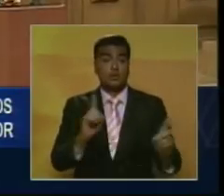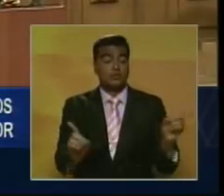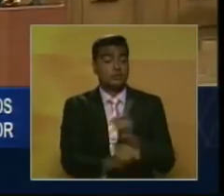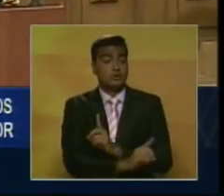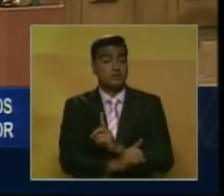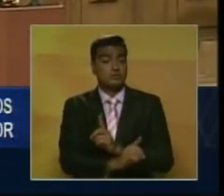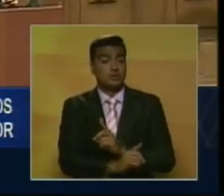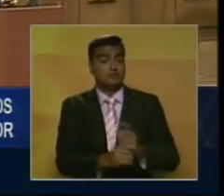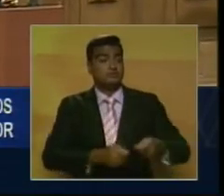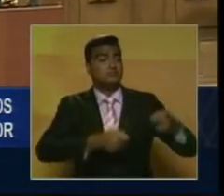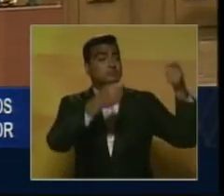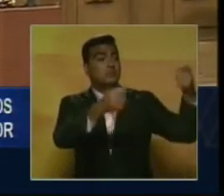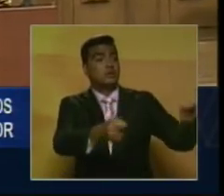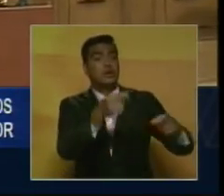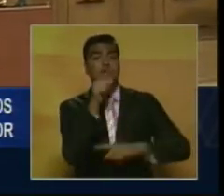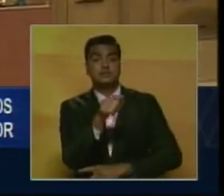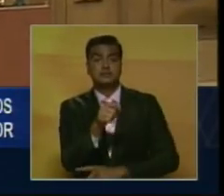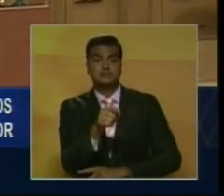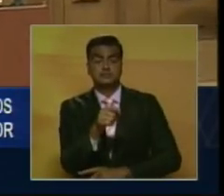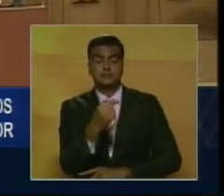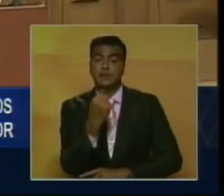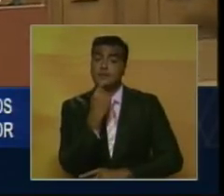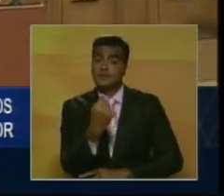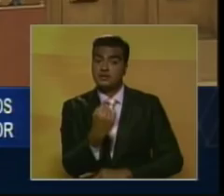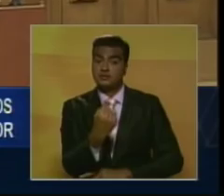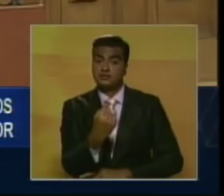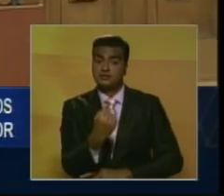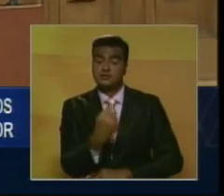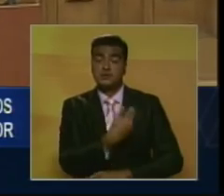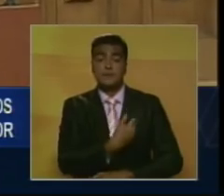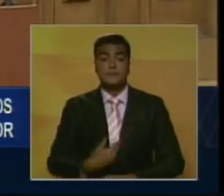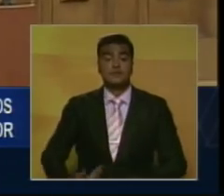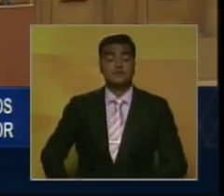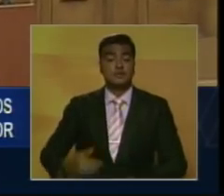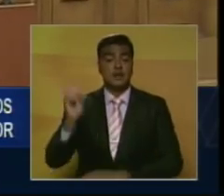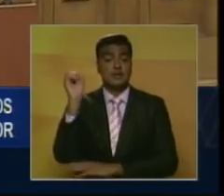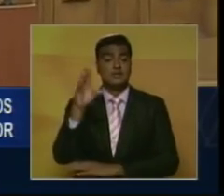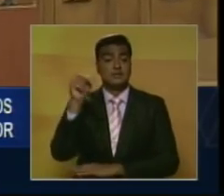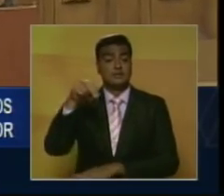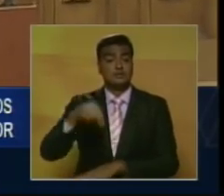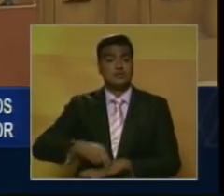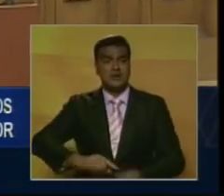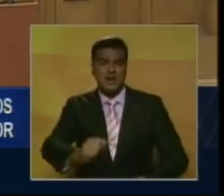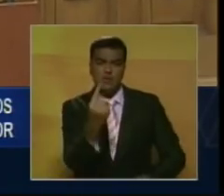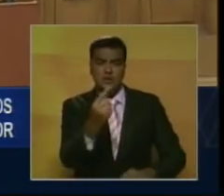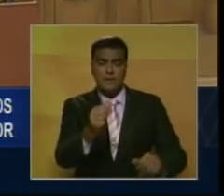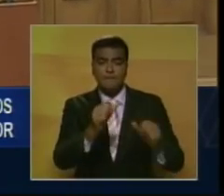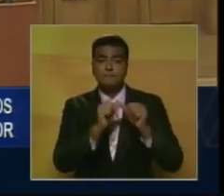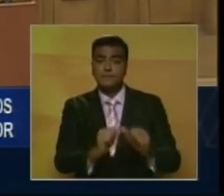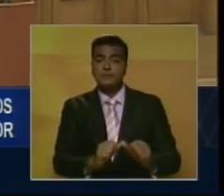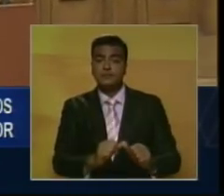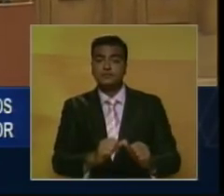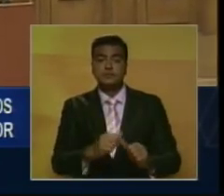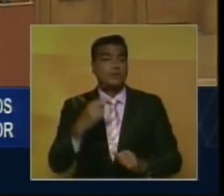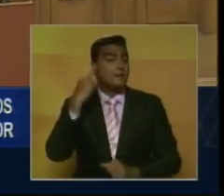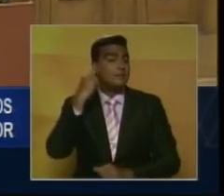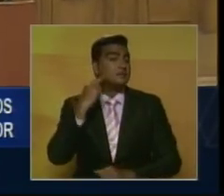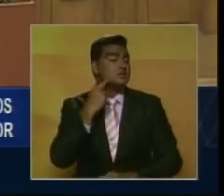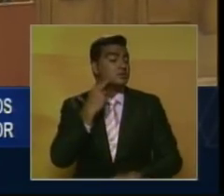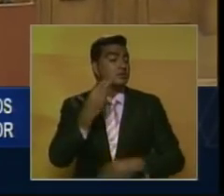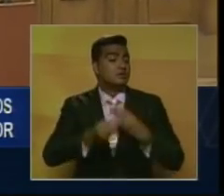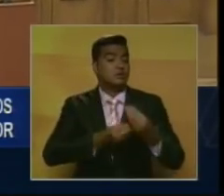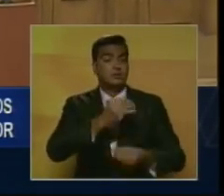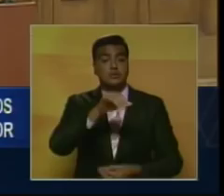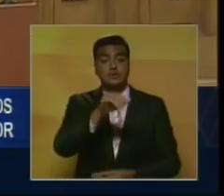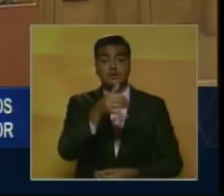el abuso fue ponerlos ahí. E indicó que mientras sea presidente de esta Cámara, el único retrato permitido será el del Libertador realizado por